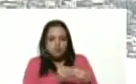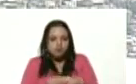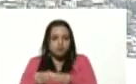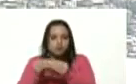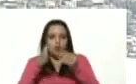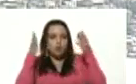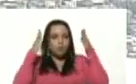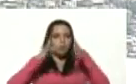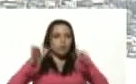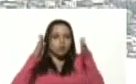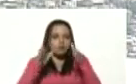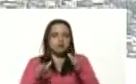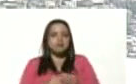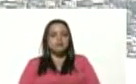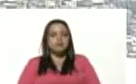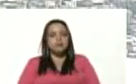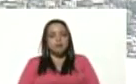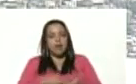logística, ahora